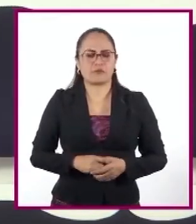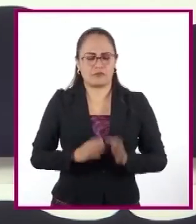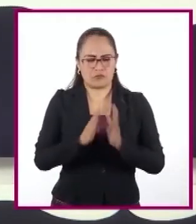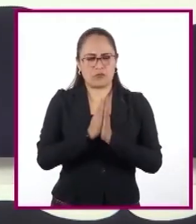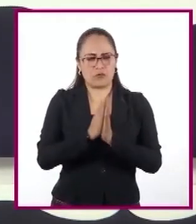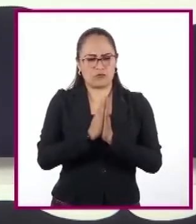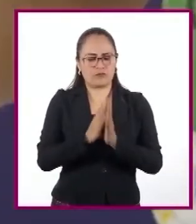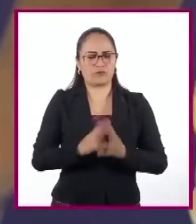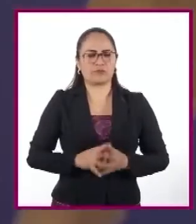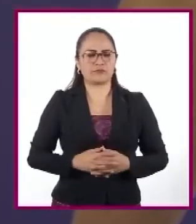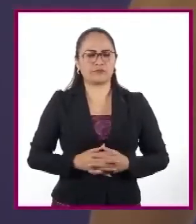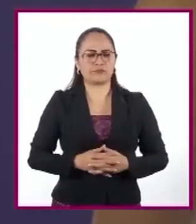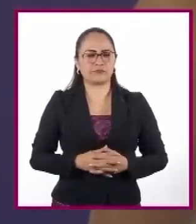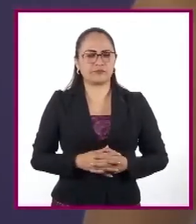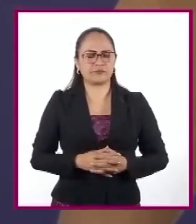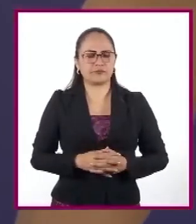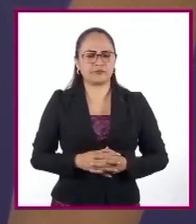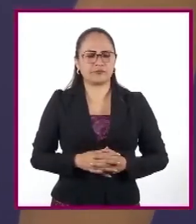a ver.